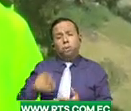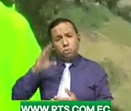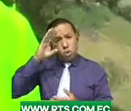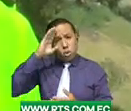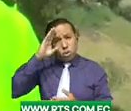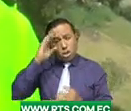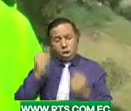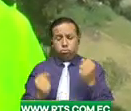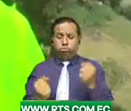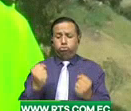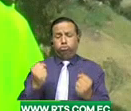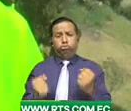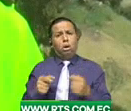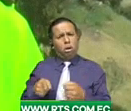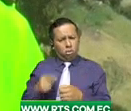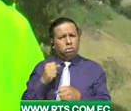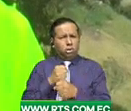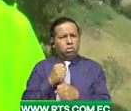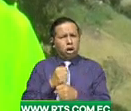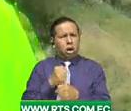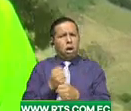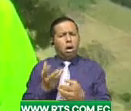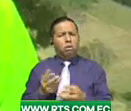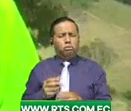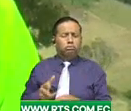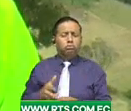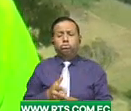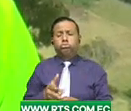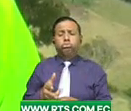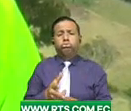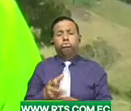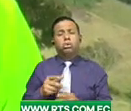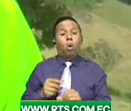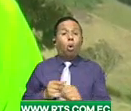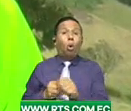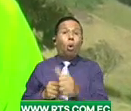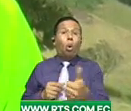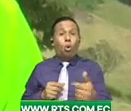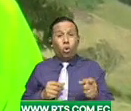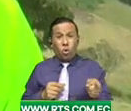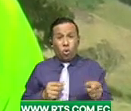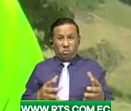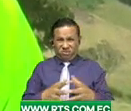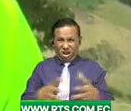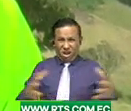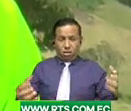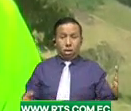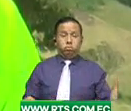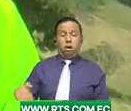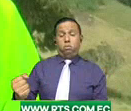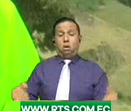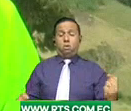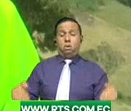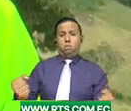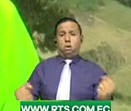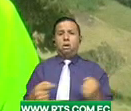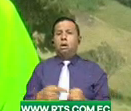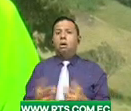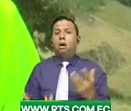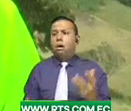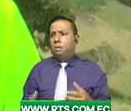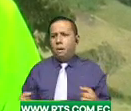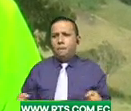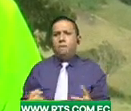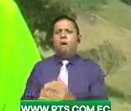que prestaba sus servicios en la subzona NAP. El chofer del vehículo tipo camión que se había retirado del lugar con